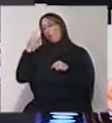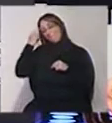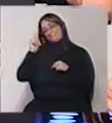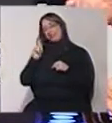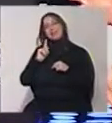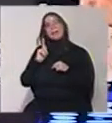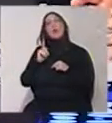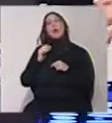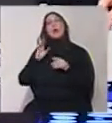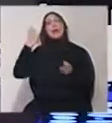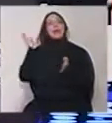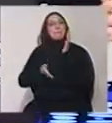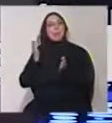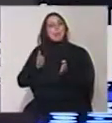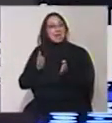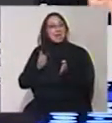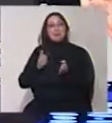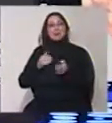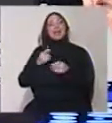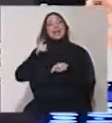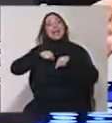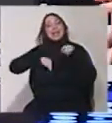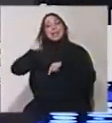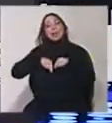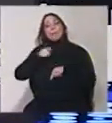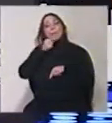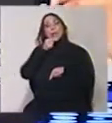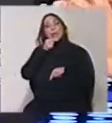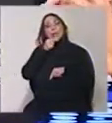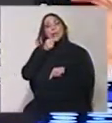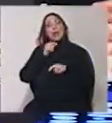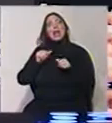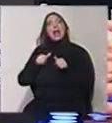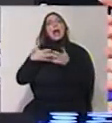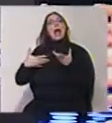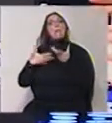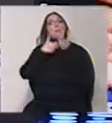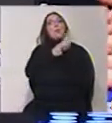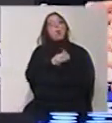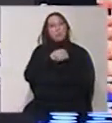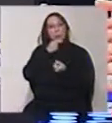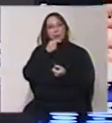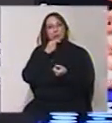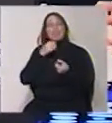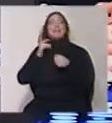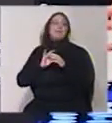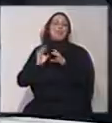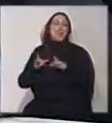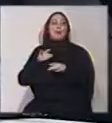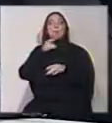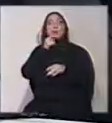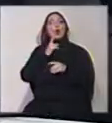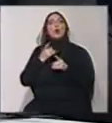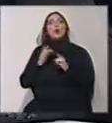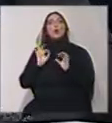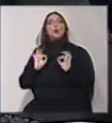por reprimir. Lo que estamos pensando es en la gestión policial establecer un refuerzo. Está claro que los efectivos policiales hoy no son